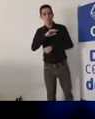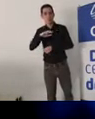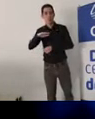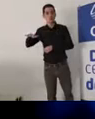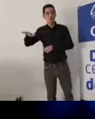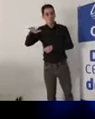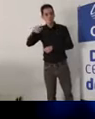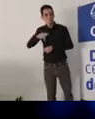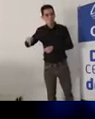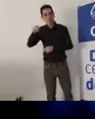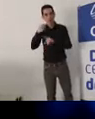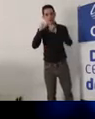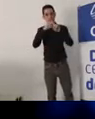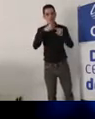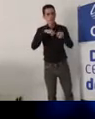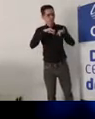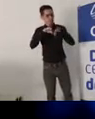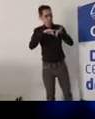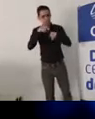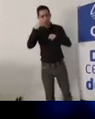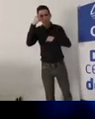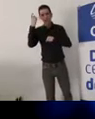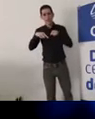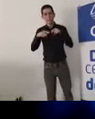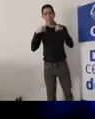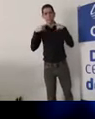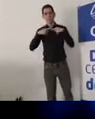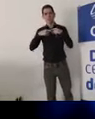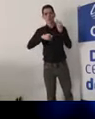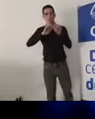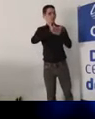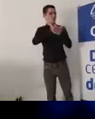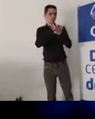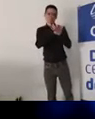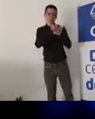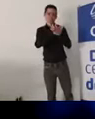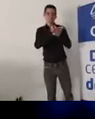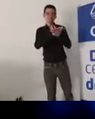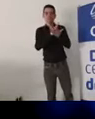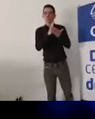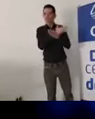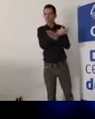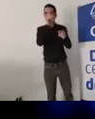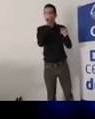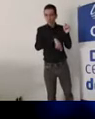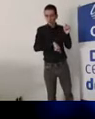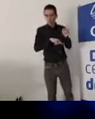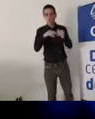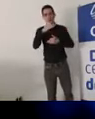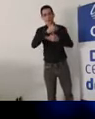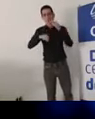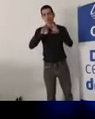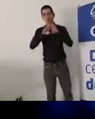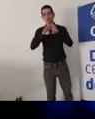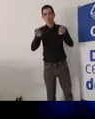cerrar brechas socioeconómicas a través del debate sobre temas de carácter global que Naciones Unidas nos planteaba a los estudiantes